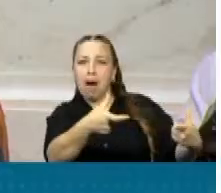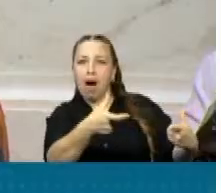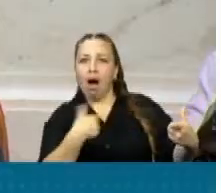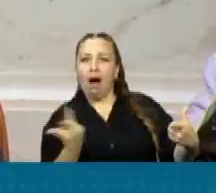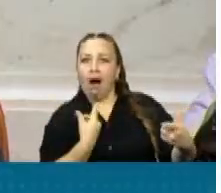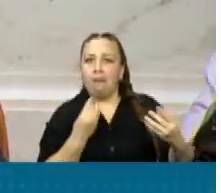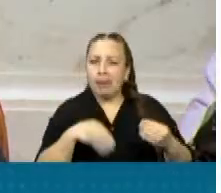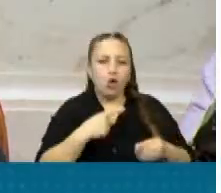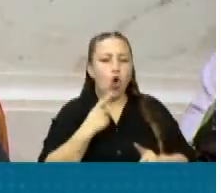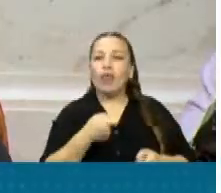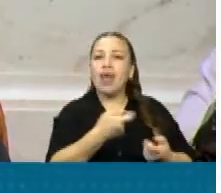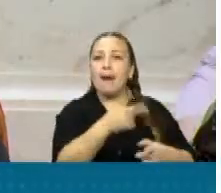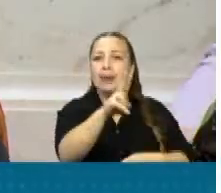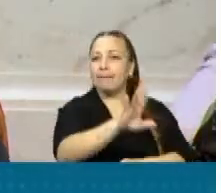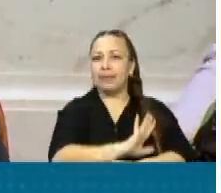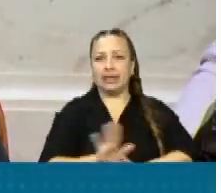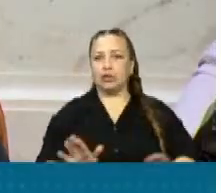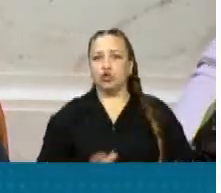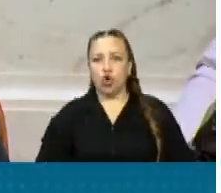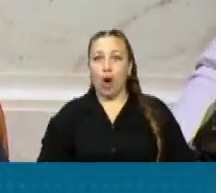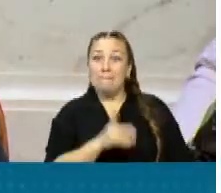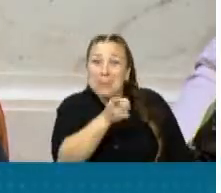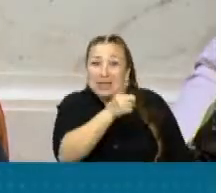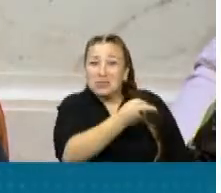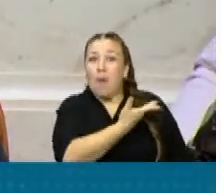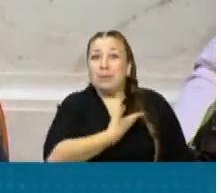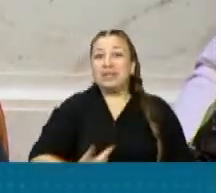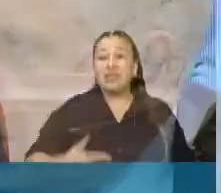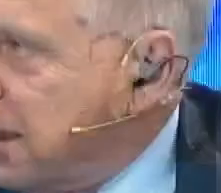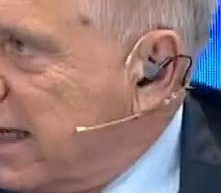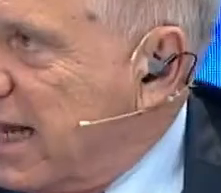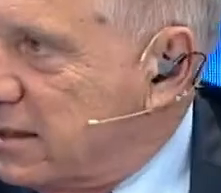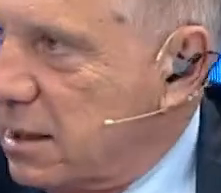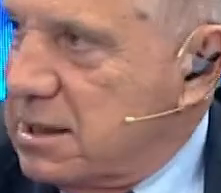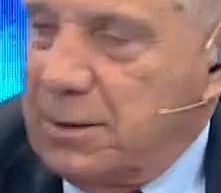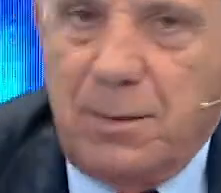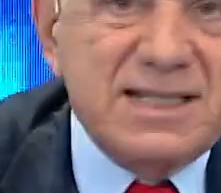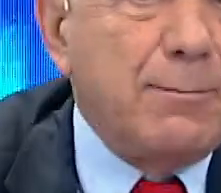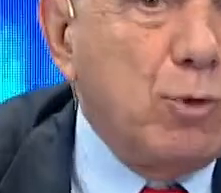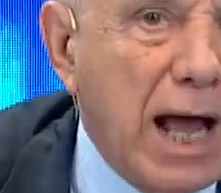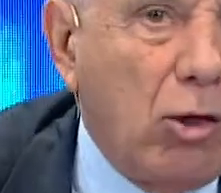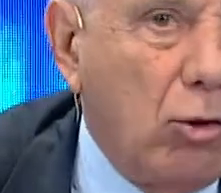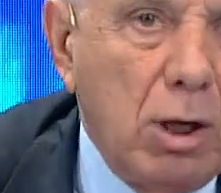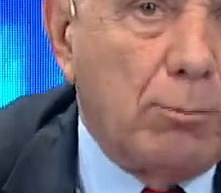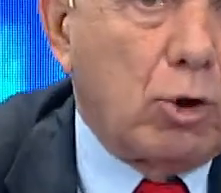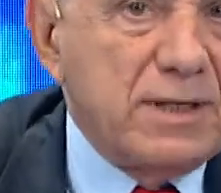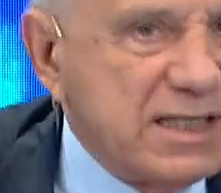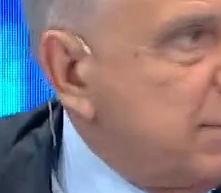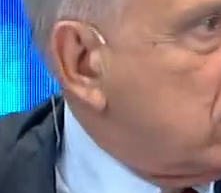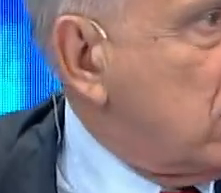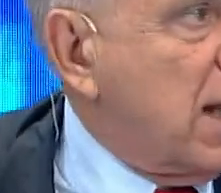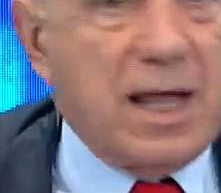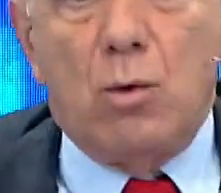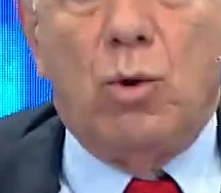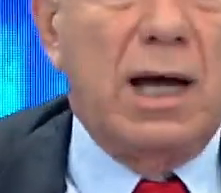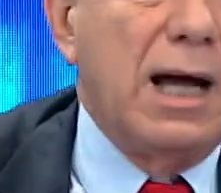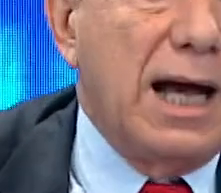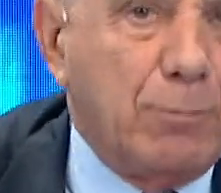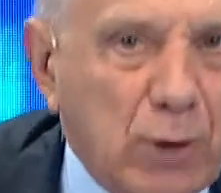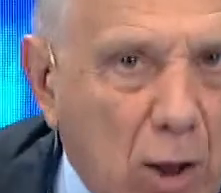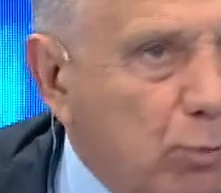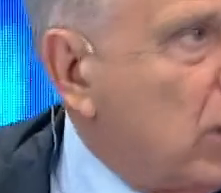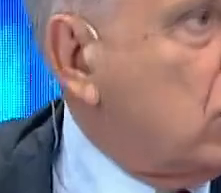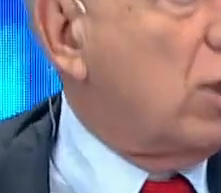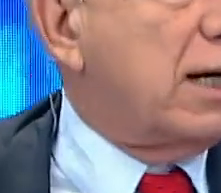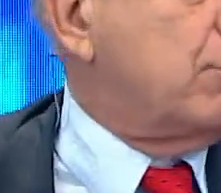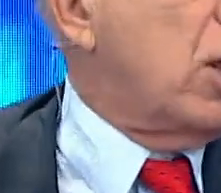tener una estabilidad económica de por lo menos un año, que hace cuánto que no la tenés. Si vivís apurado por los vencimientos de la deuda,